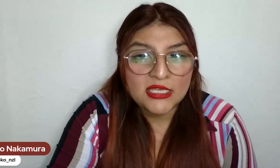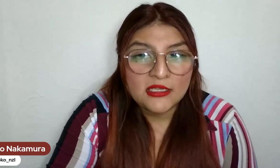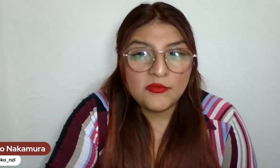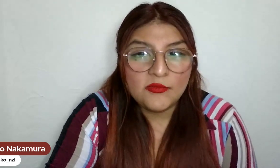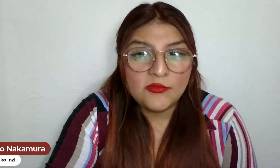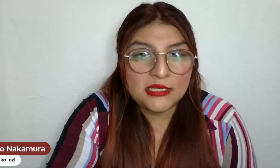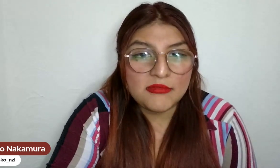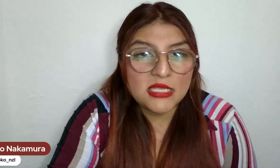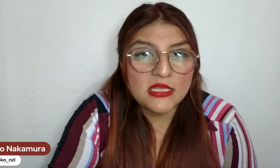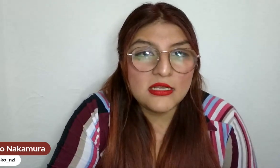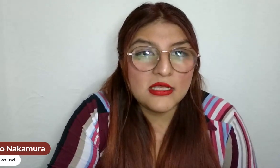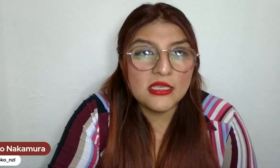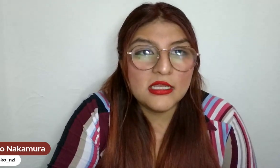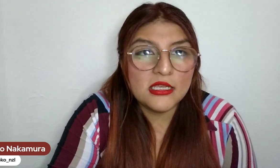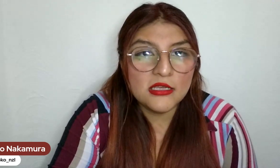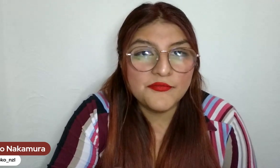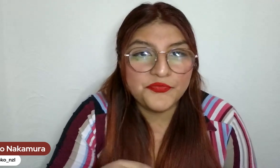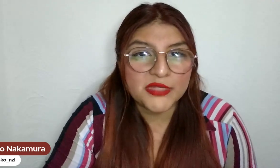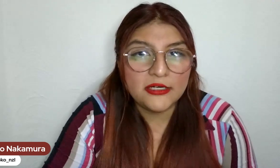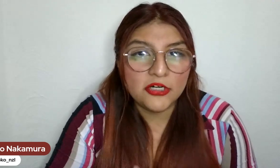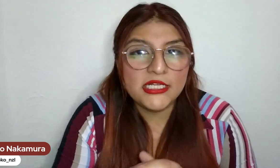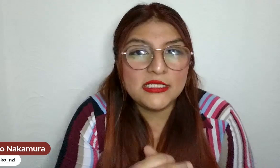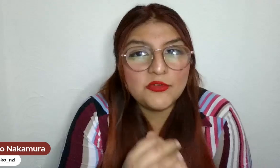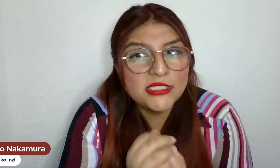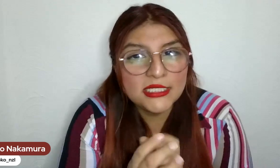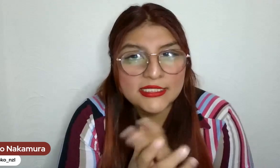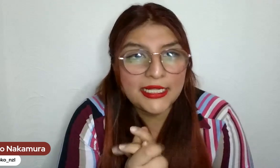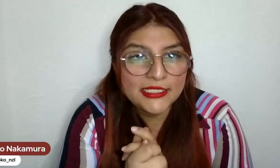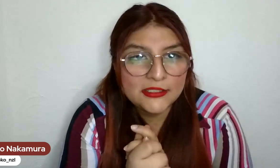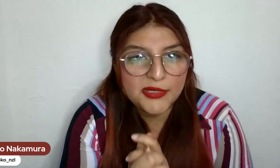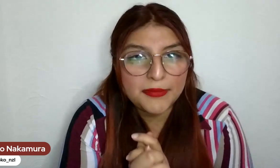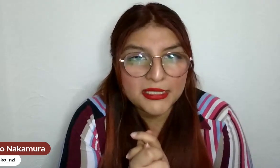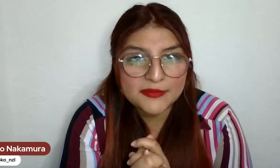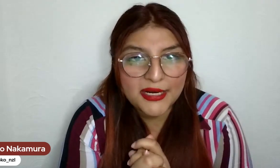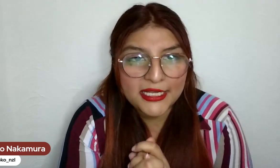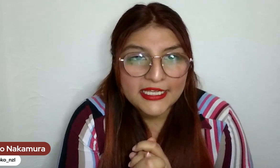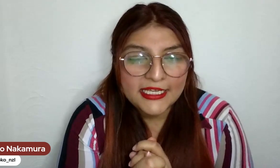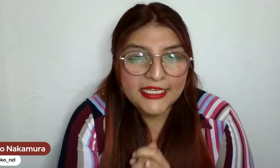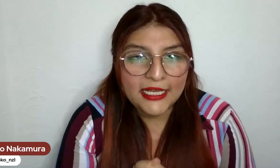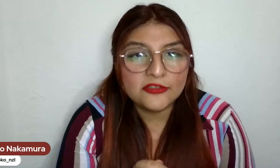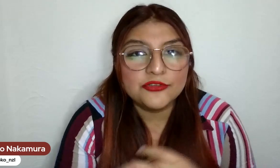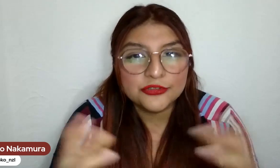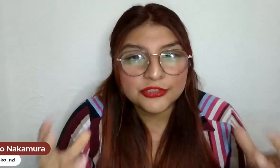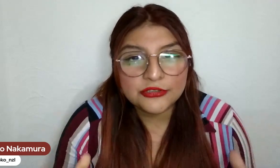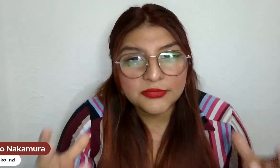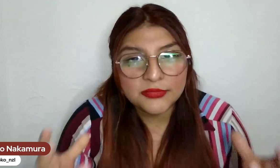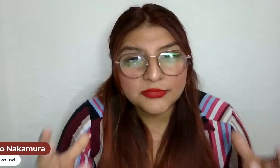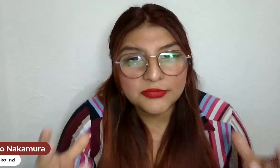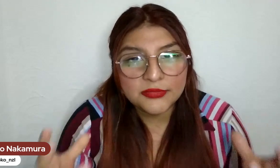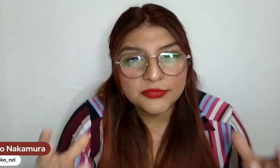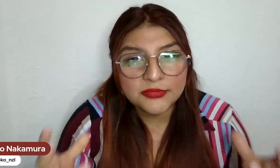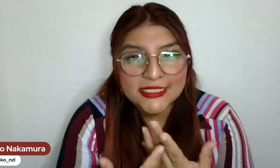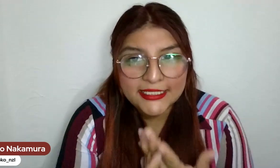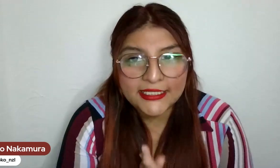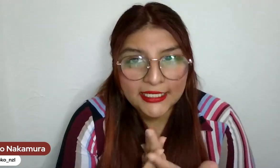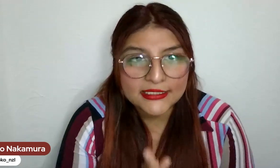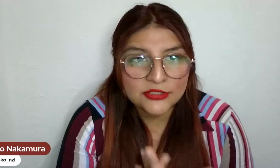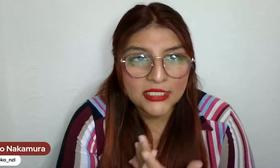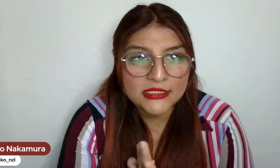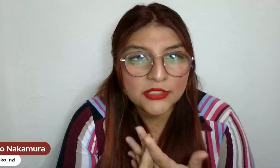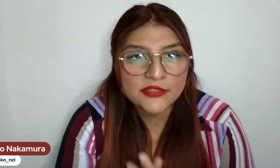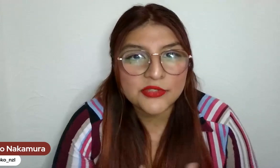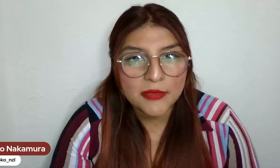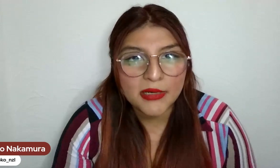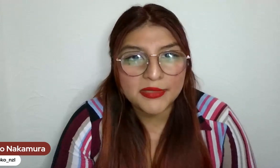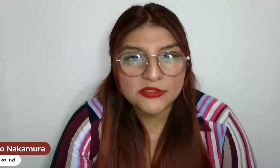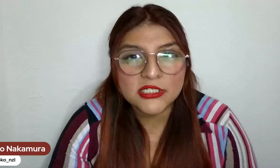digitales Pues también eh el organismo dice que está listo para participar en la construcción de un mecanismo que facilite